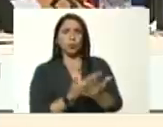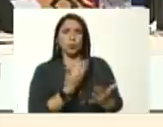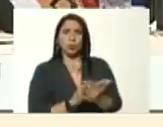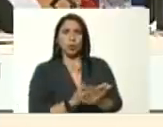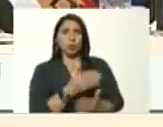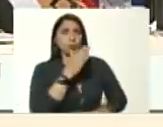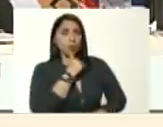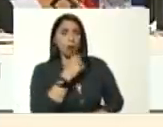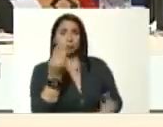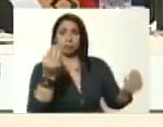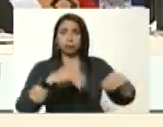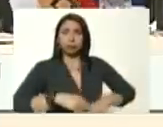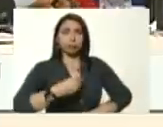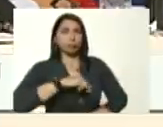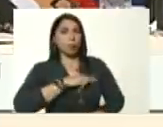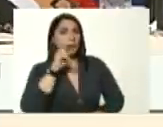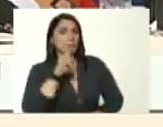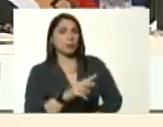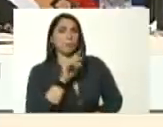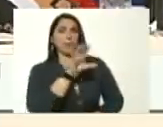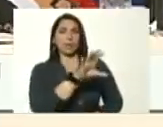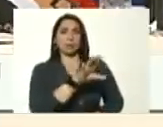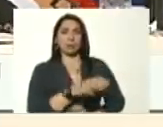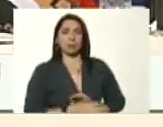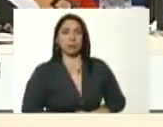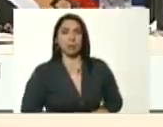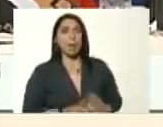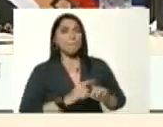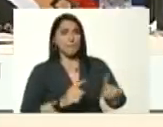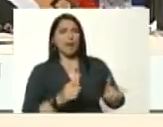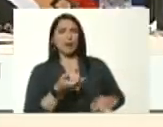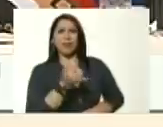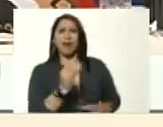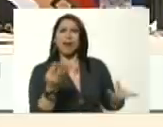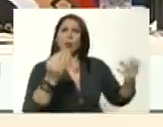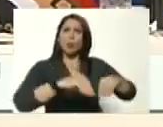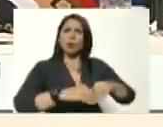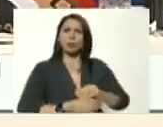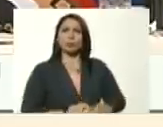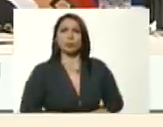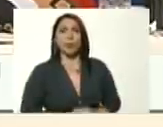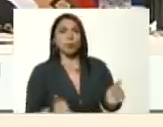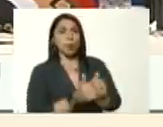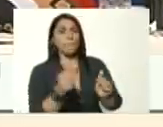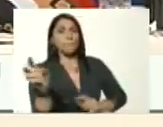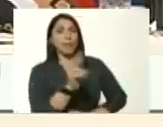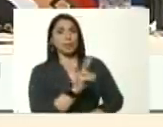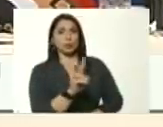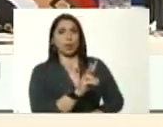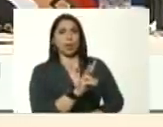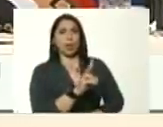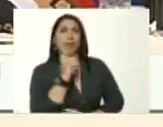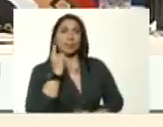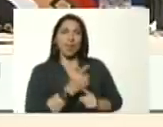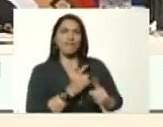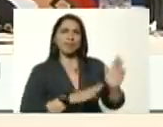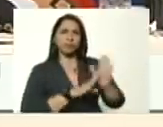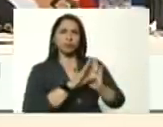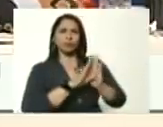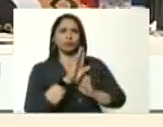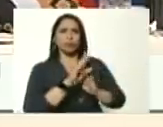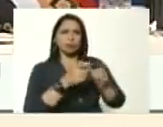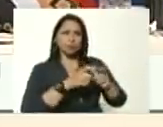está de acuerdo con nuestra visión del país pero que está de acuerdo con que venezuela debe crecer debe